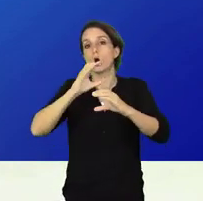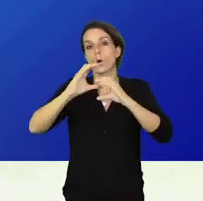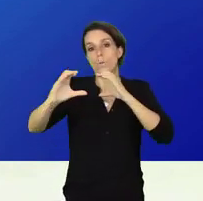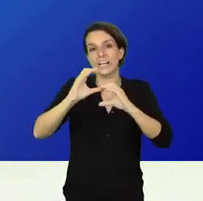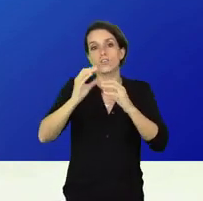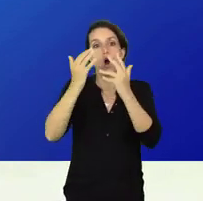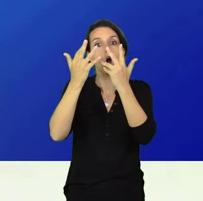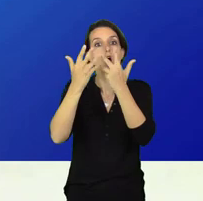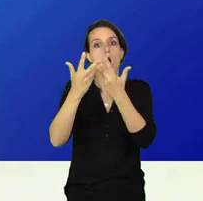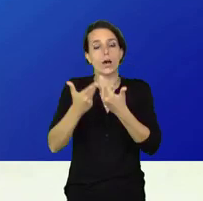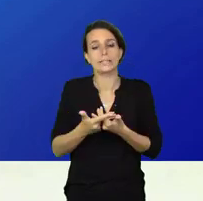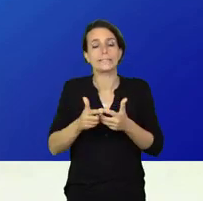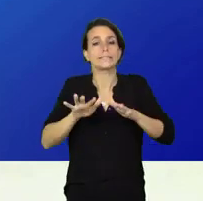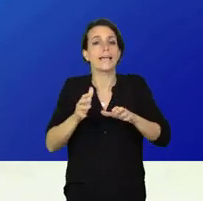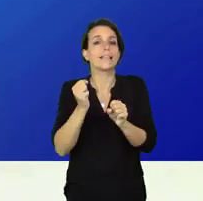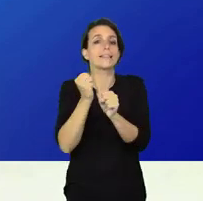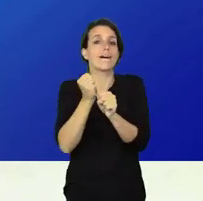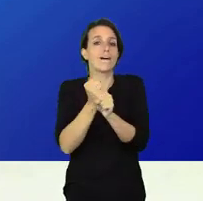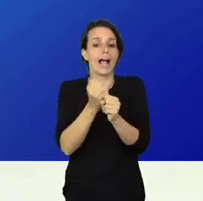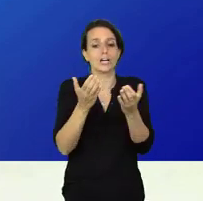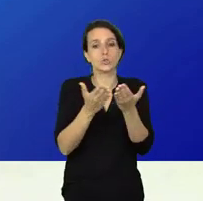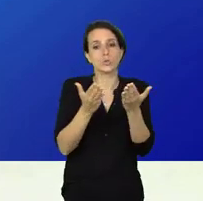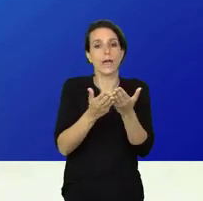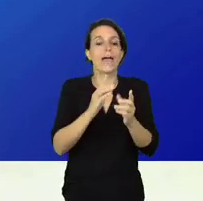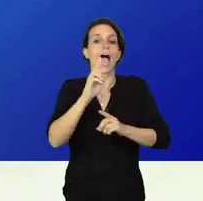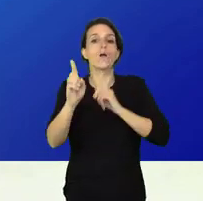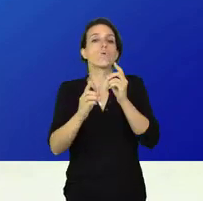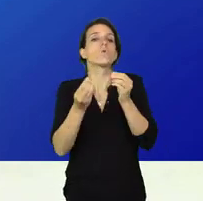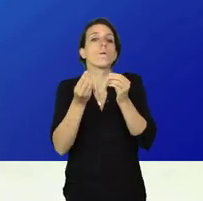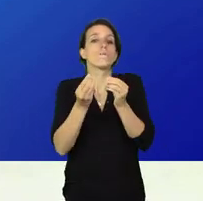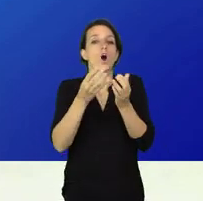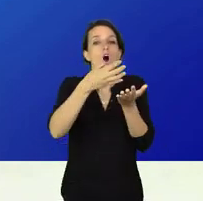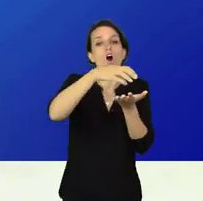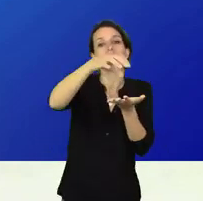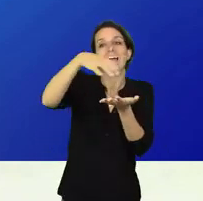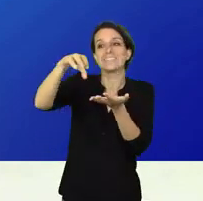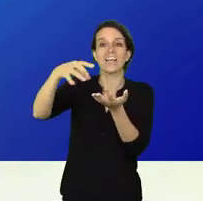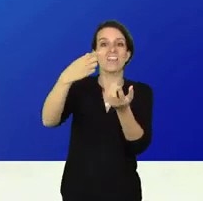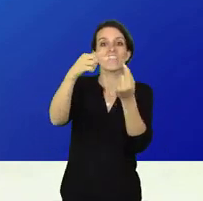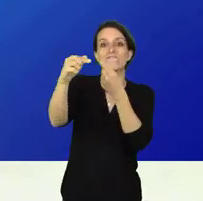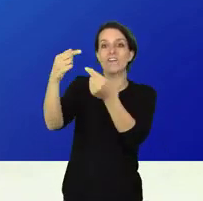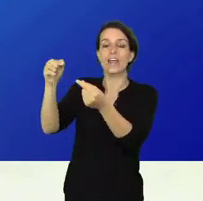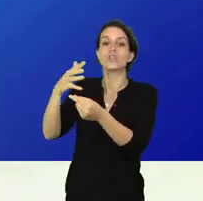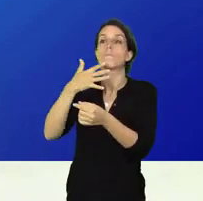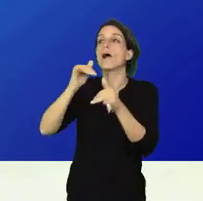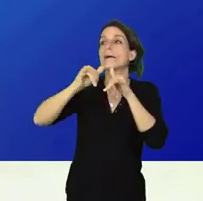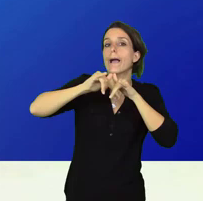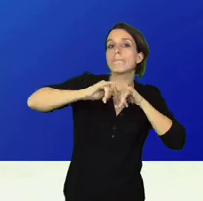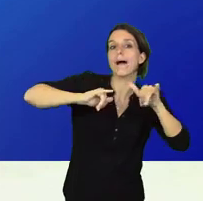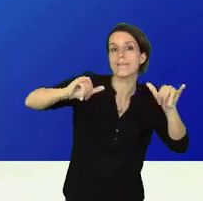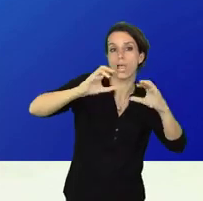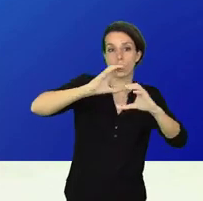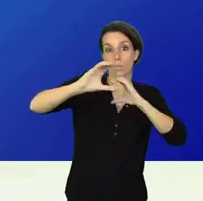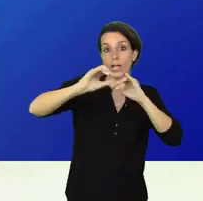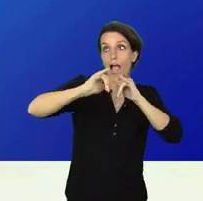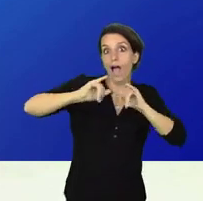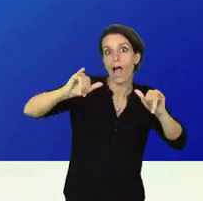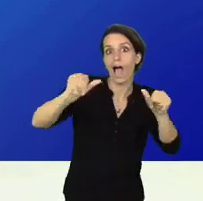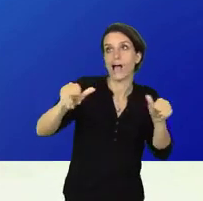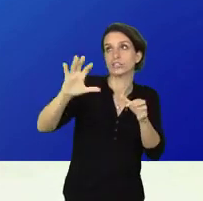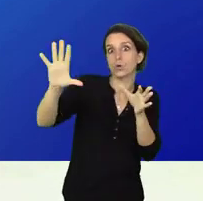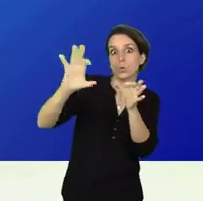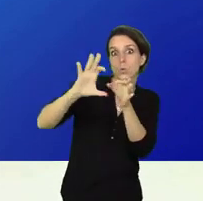ser comunicación organizacional, donde los estudiantes trabajan con ciertas organizaciones de la sociedad civil para hacer campañas de comunicación,